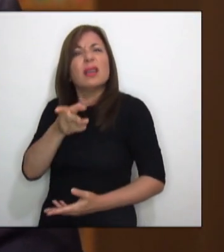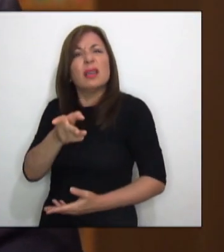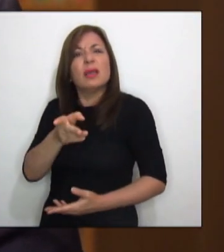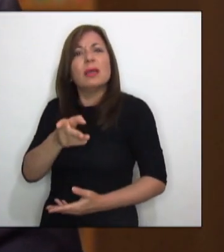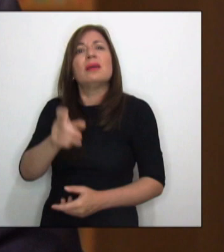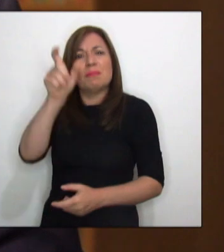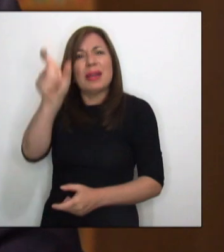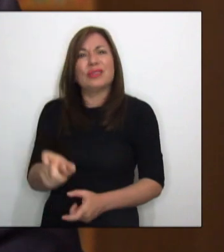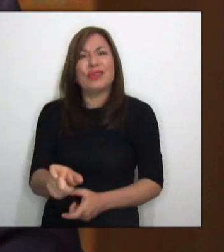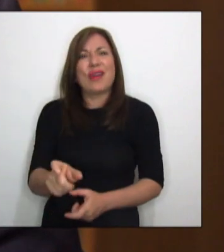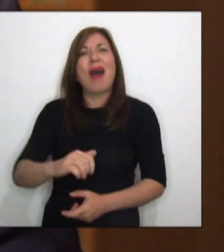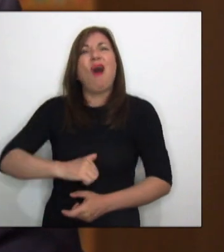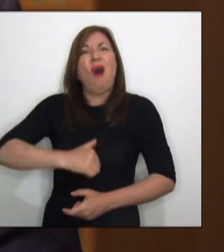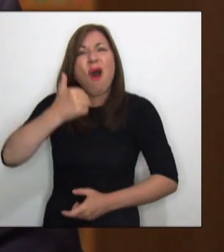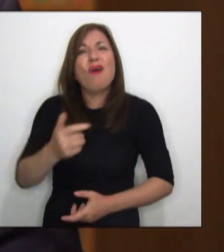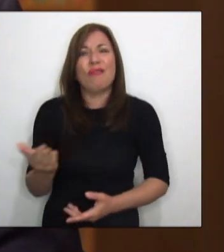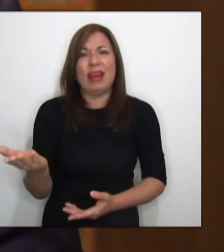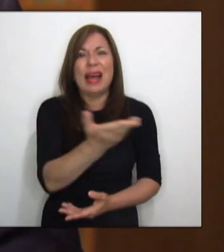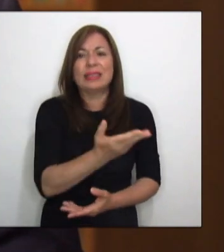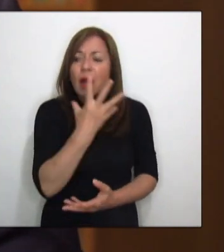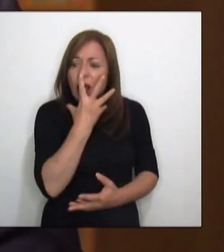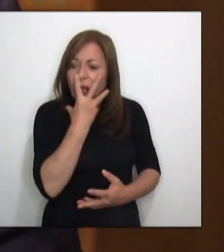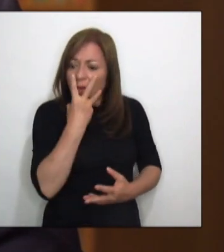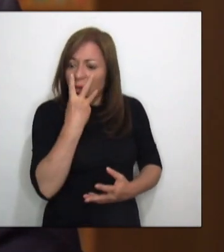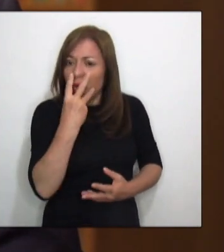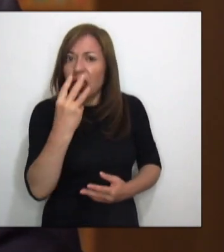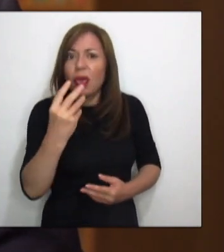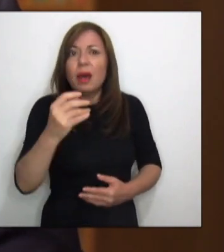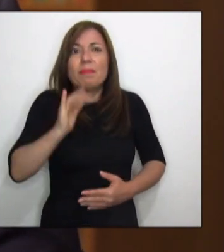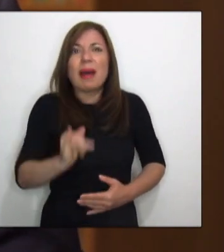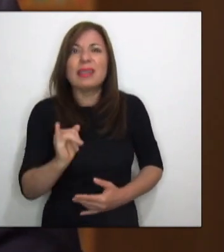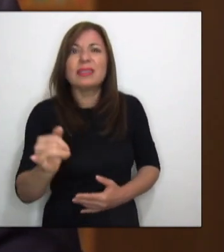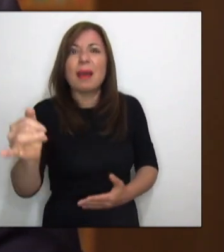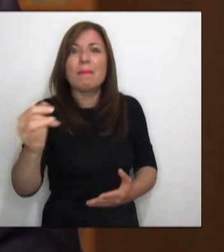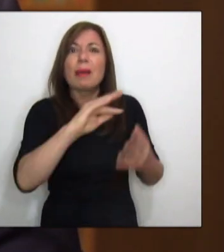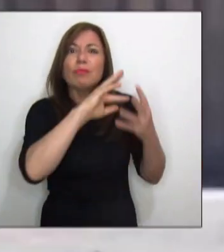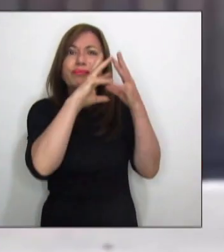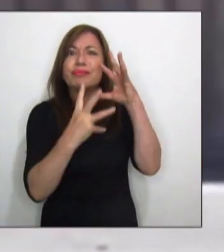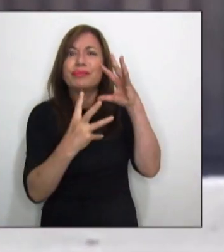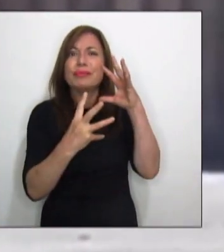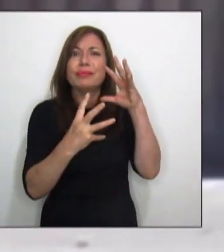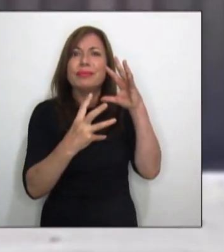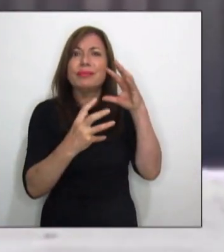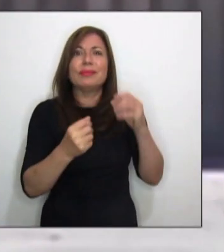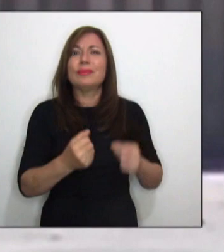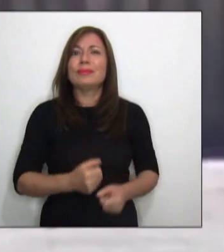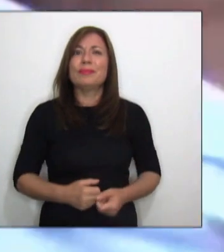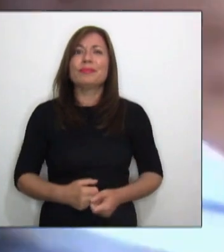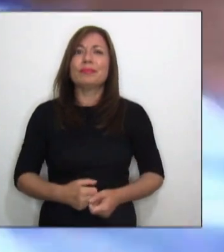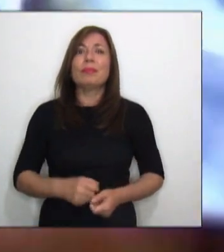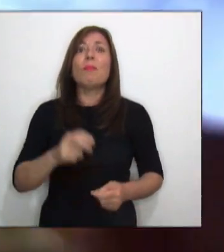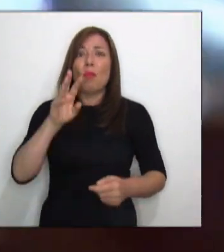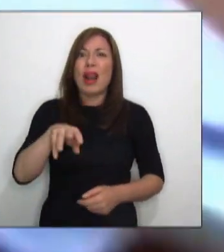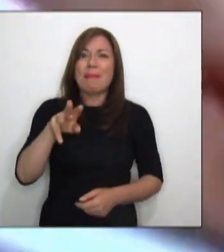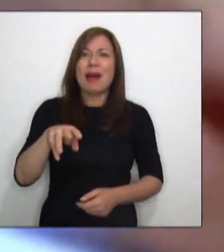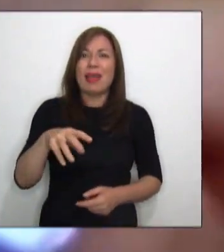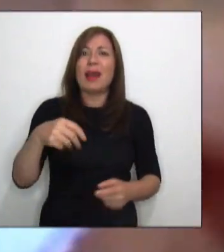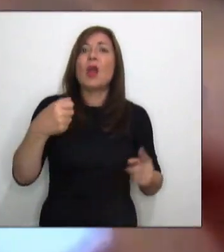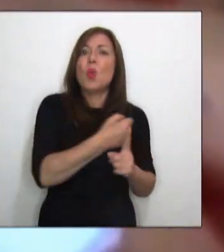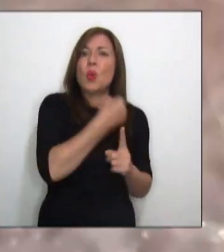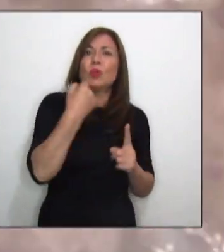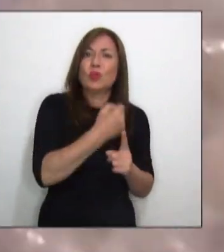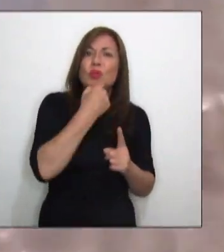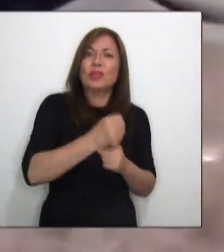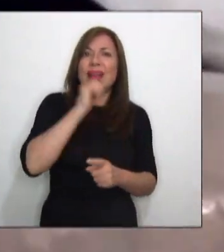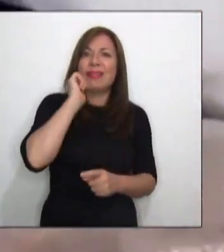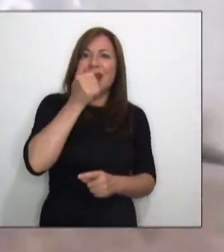jóvenes que tienen un daño irreversible y una dependencia inseparable de las drogas. Lo haremos por las madres